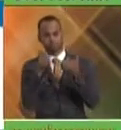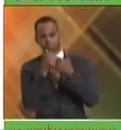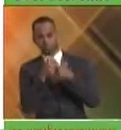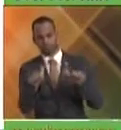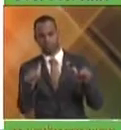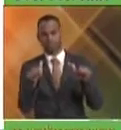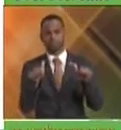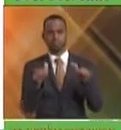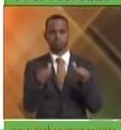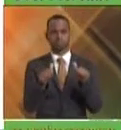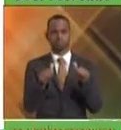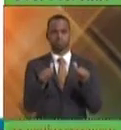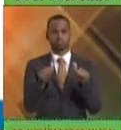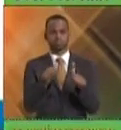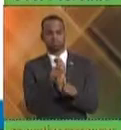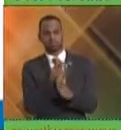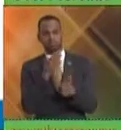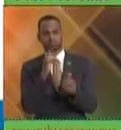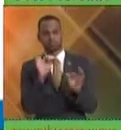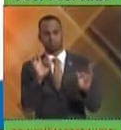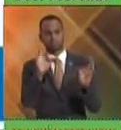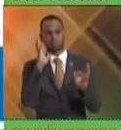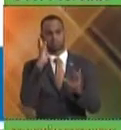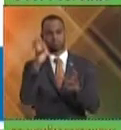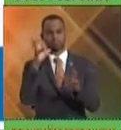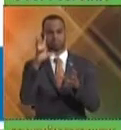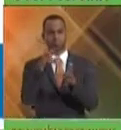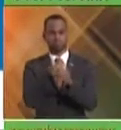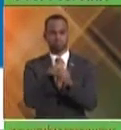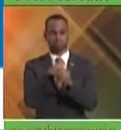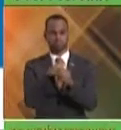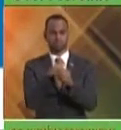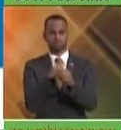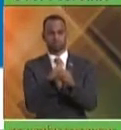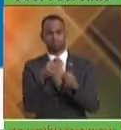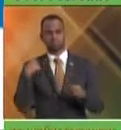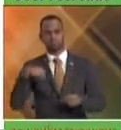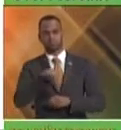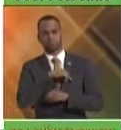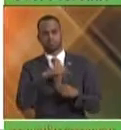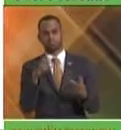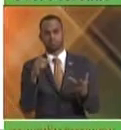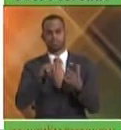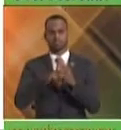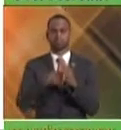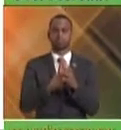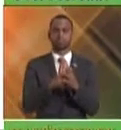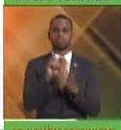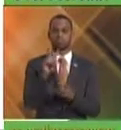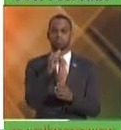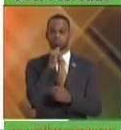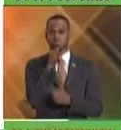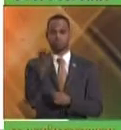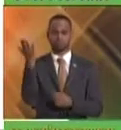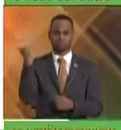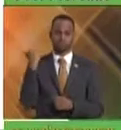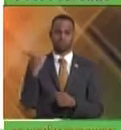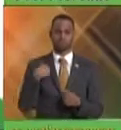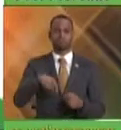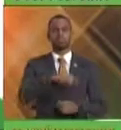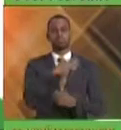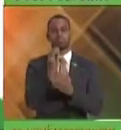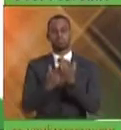medio es válido y eso no lo va a someter al conadeh nosotros empezamos la recepción el 2 de mayo pasado así que ya estamos